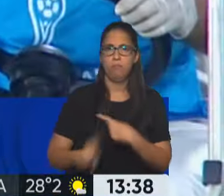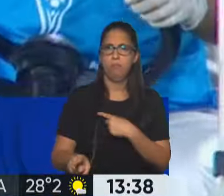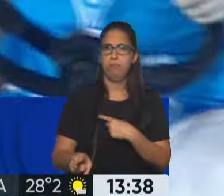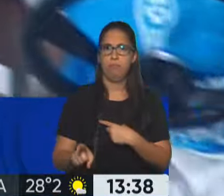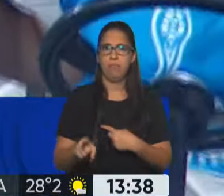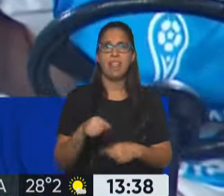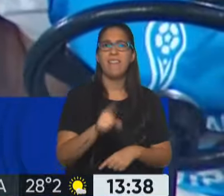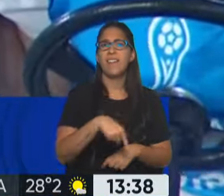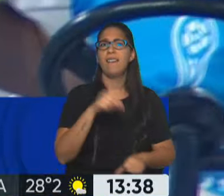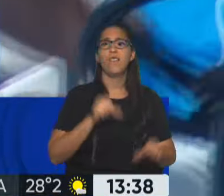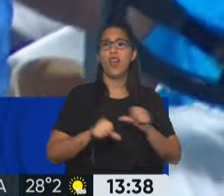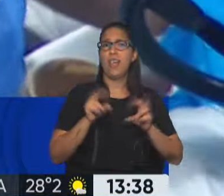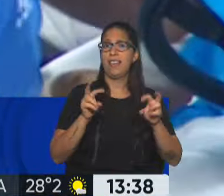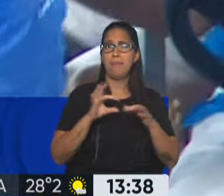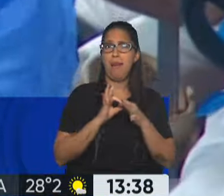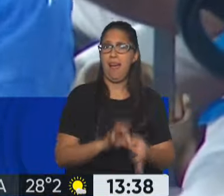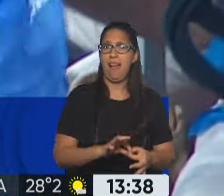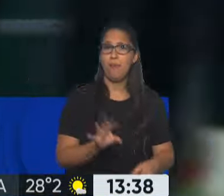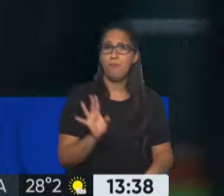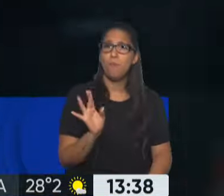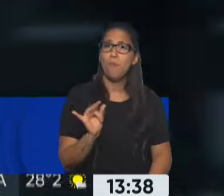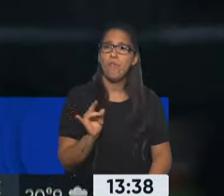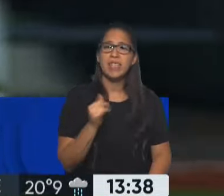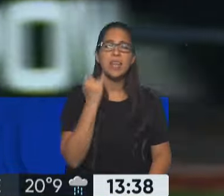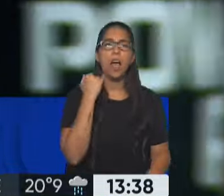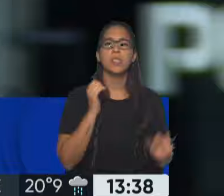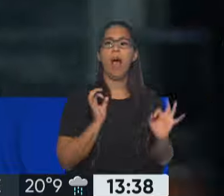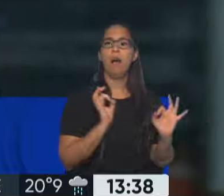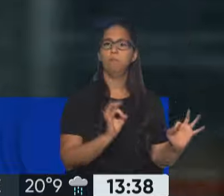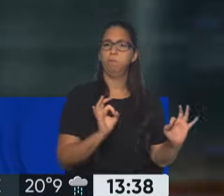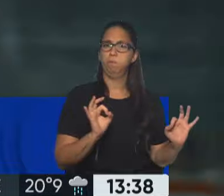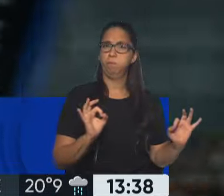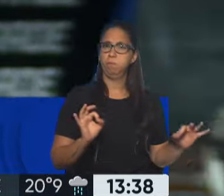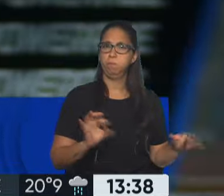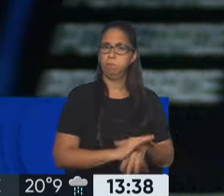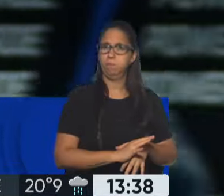que es biología, ¿no? Es muy difícil decir ya estás en condiciones,